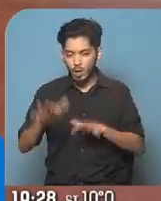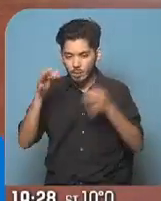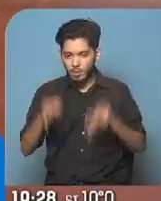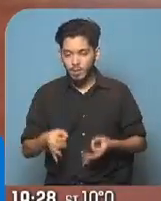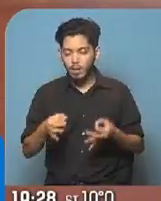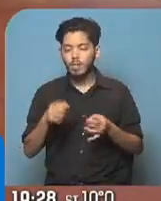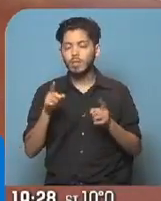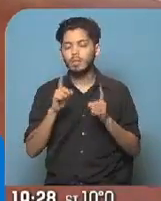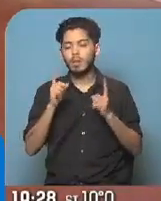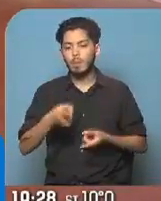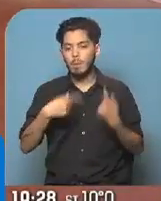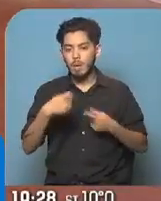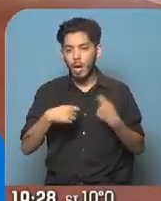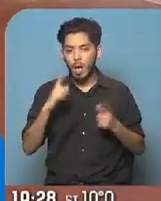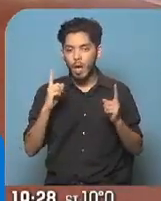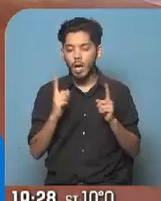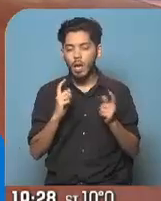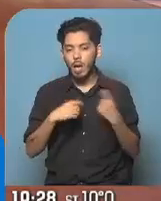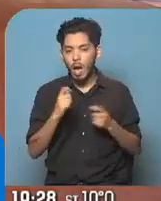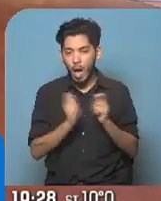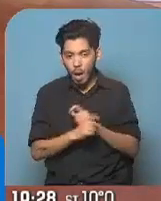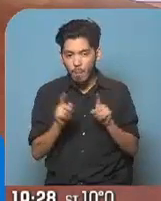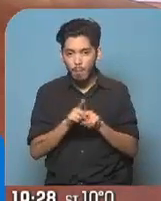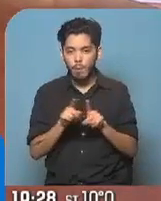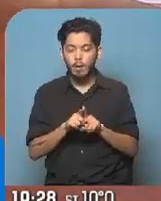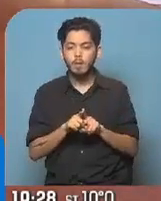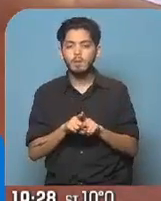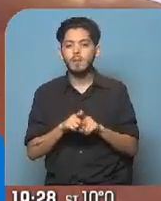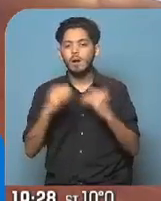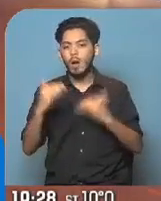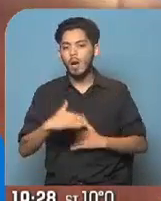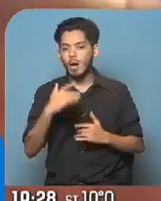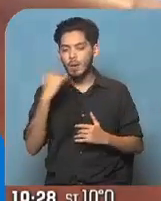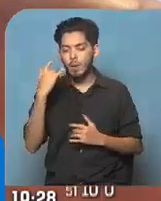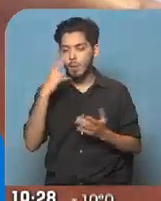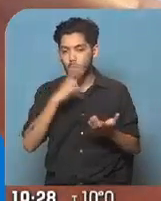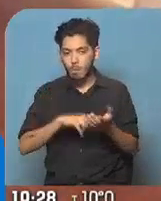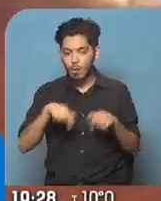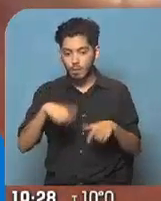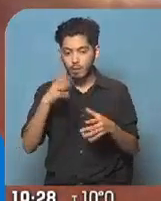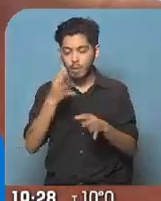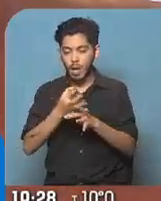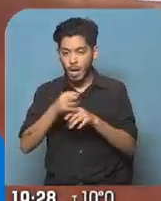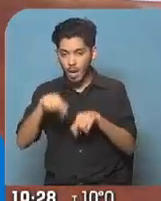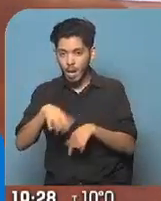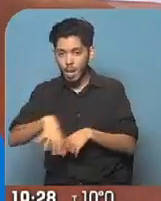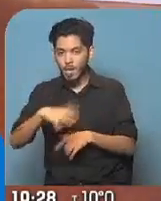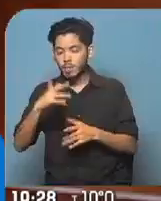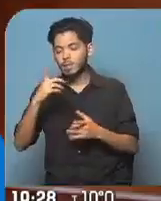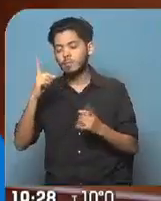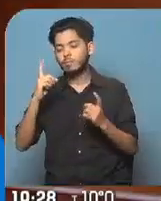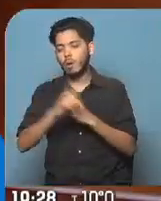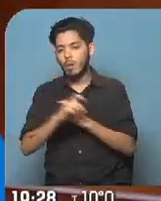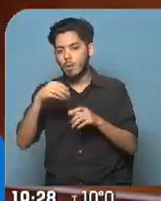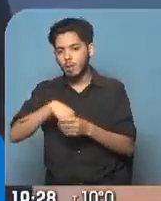pueda estabilizar el mercado cambiario más rápido el banco central va a poder bajar las tasas que obviamente en este nivel afectan seriamente la actividad la actividad